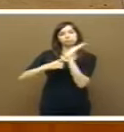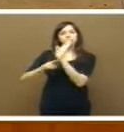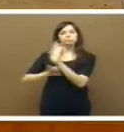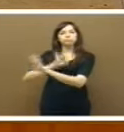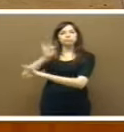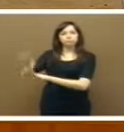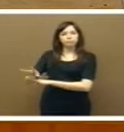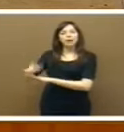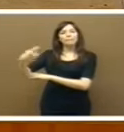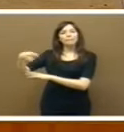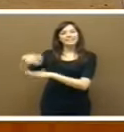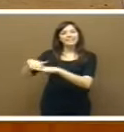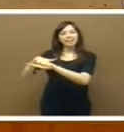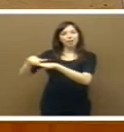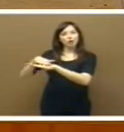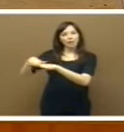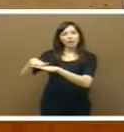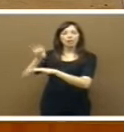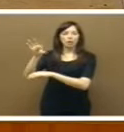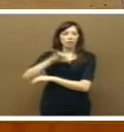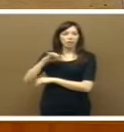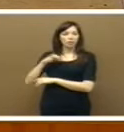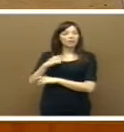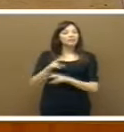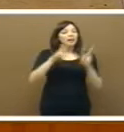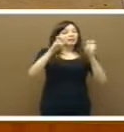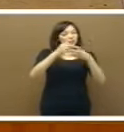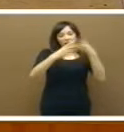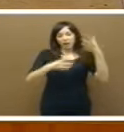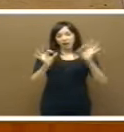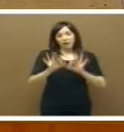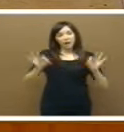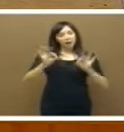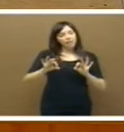Gobierno de la Comunidad Autónoma. No habiendo más asuntos en el orden del día, se levanta la sesión.